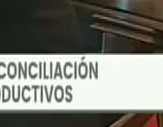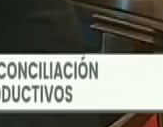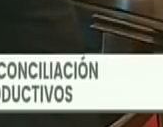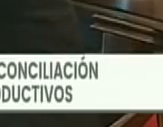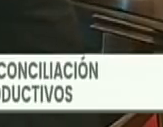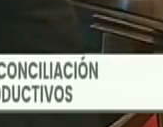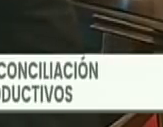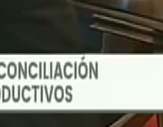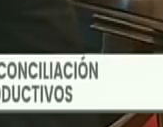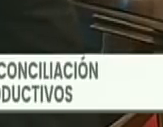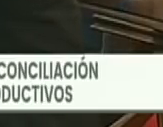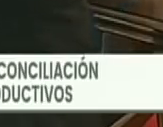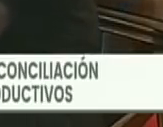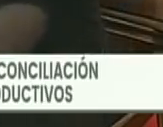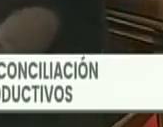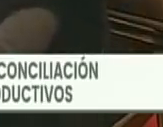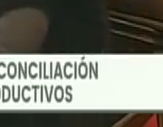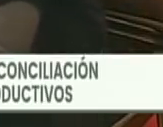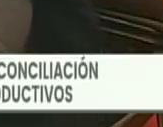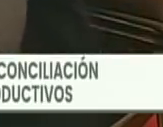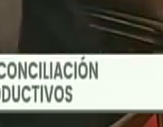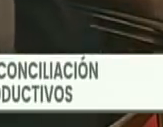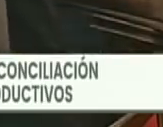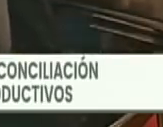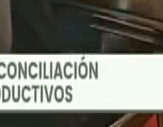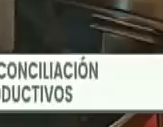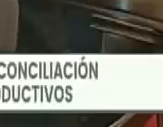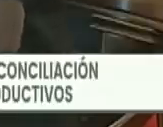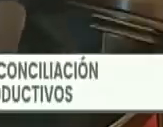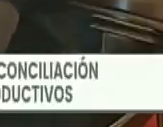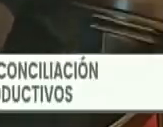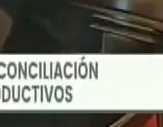miembros de la alianza democrática